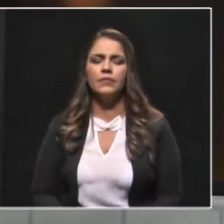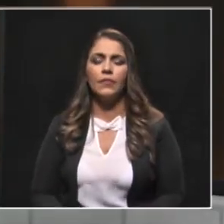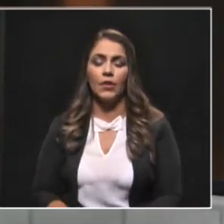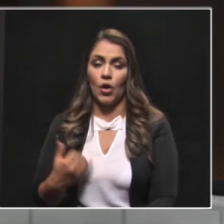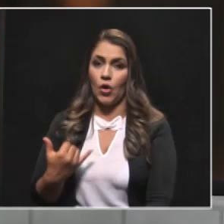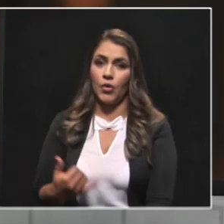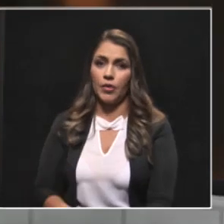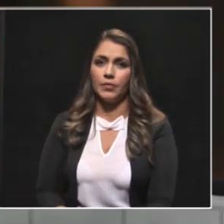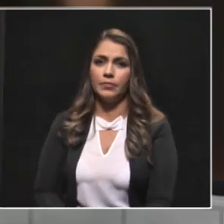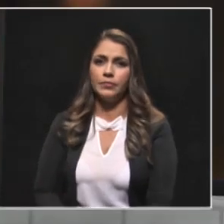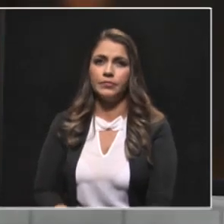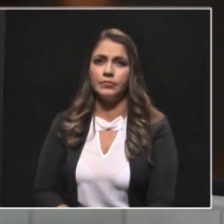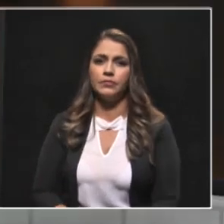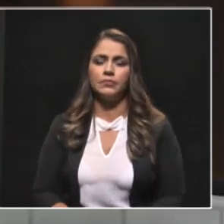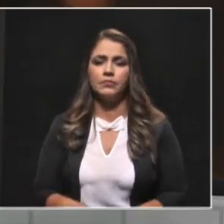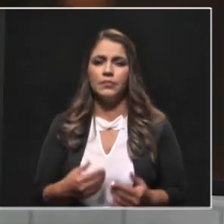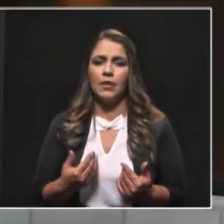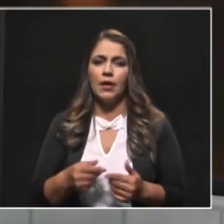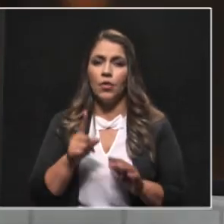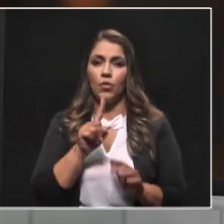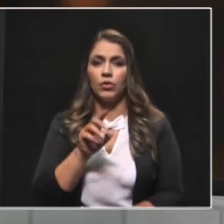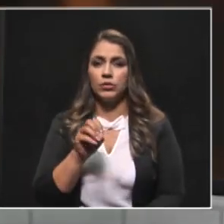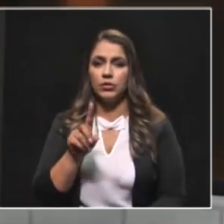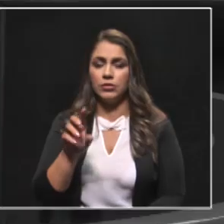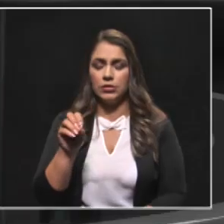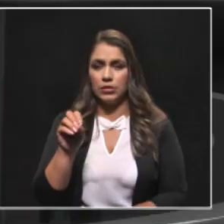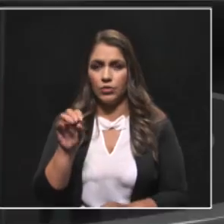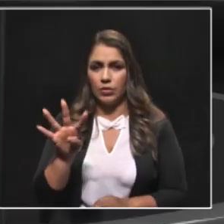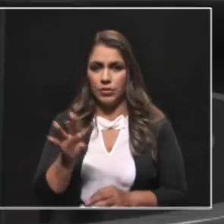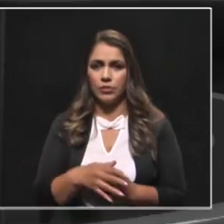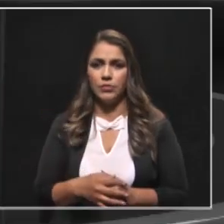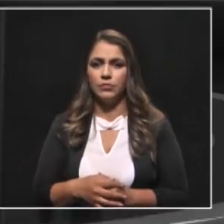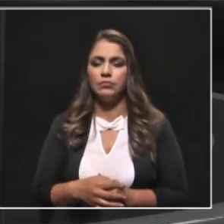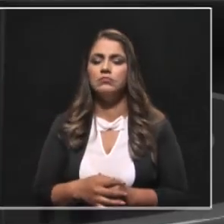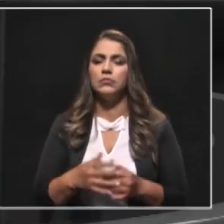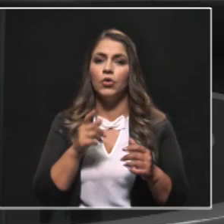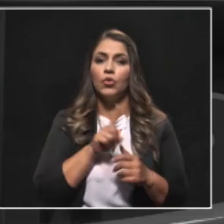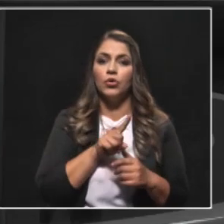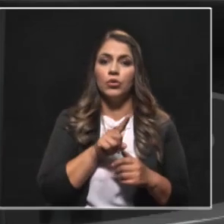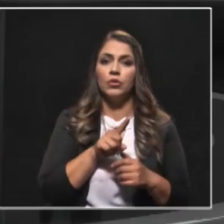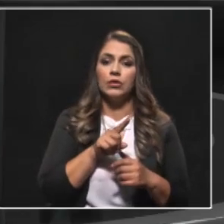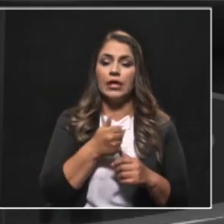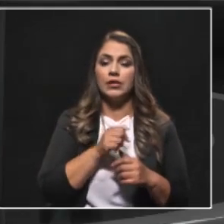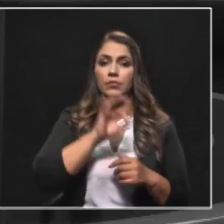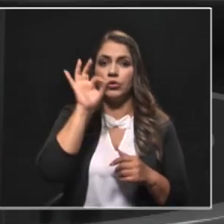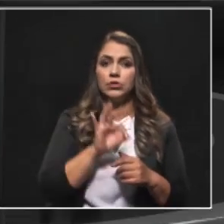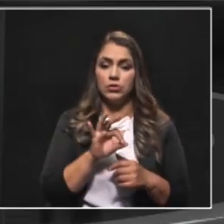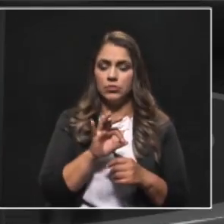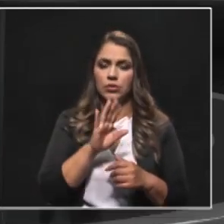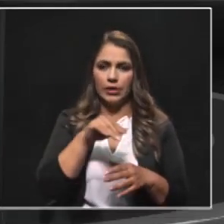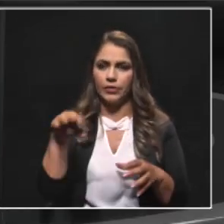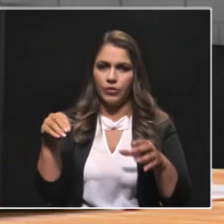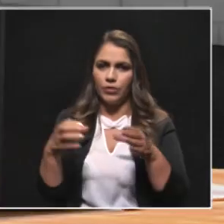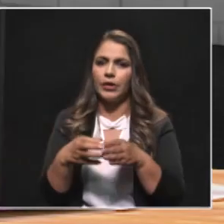tenemos de los 1.164, 154 son en Antioquia. El 10% del país, redondeando